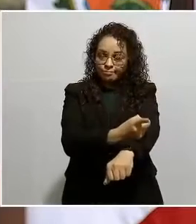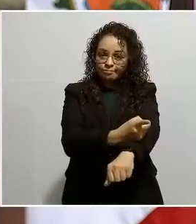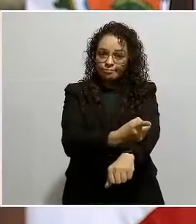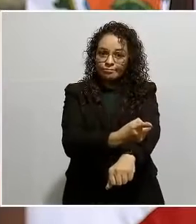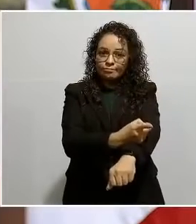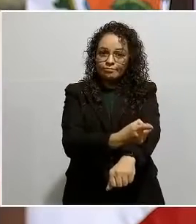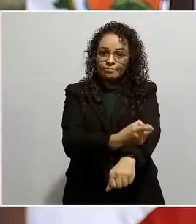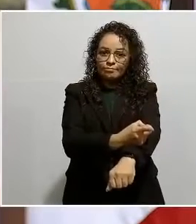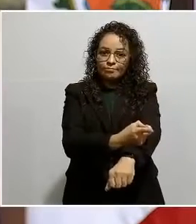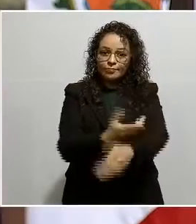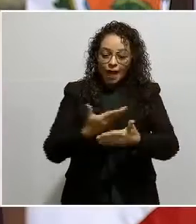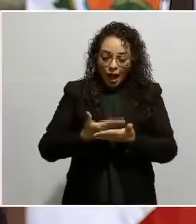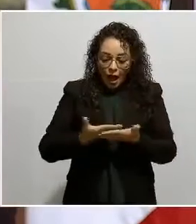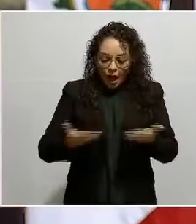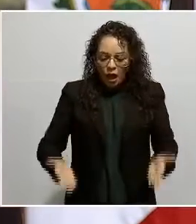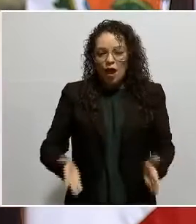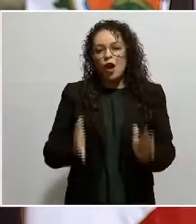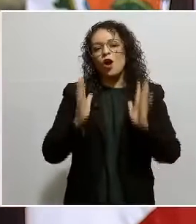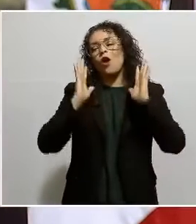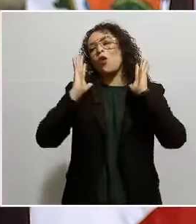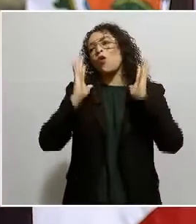Ahora por fin lo tenemos.